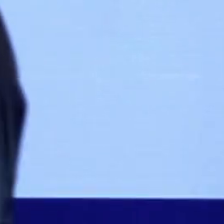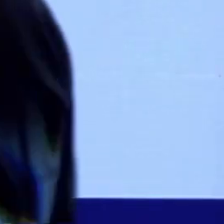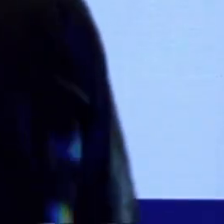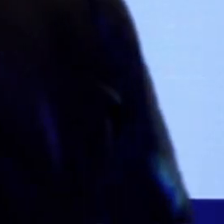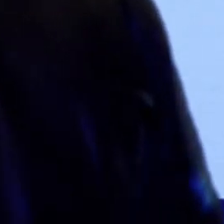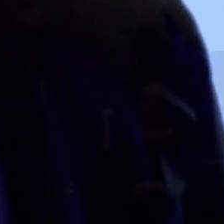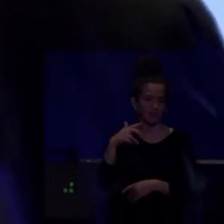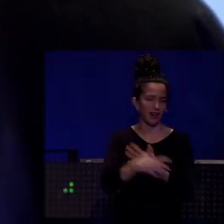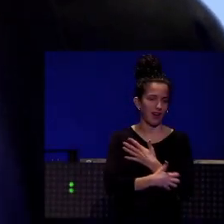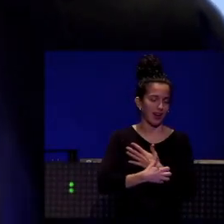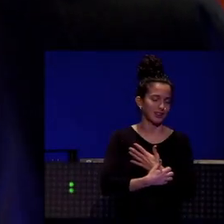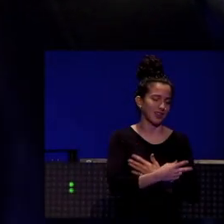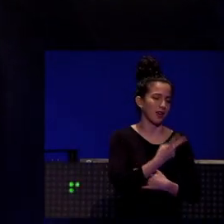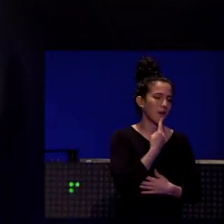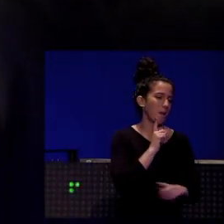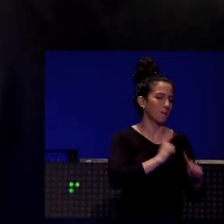novias